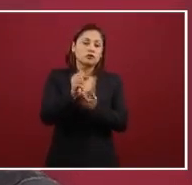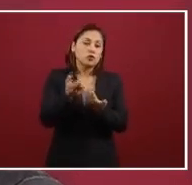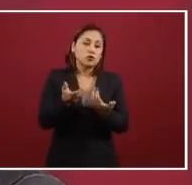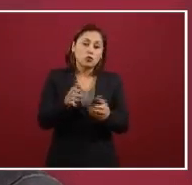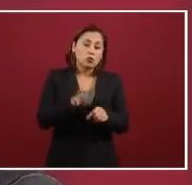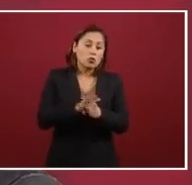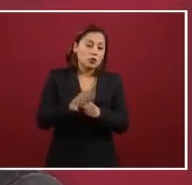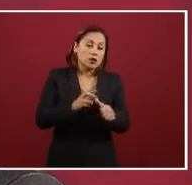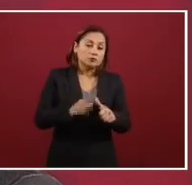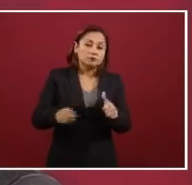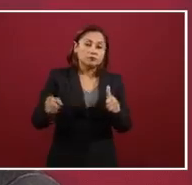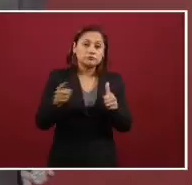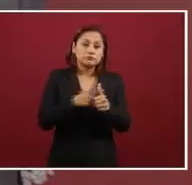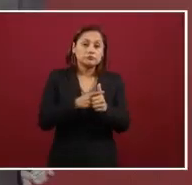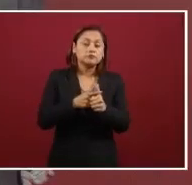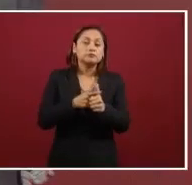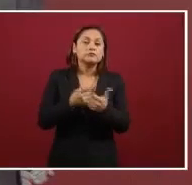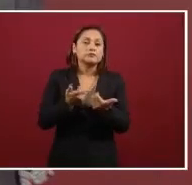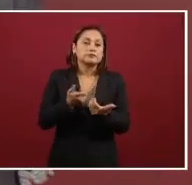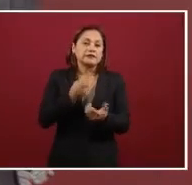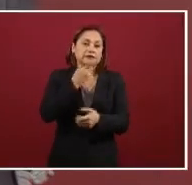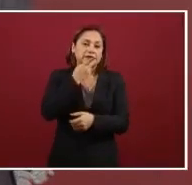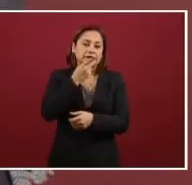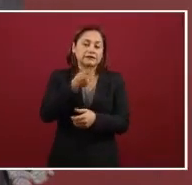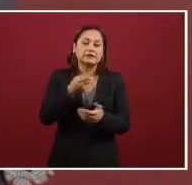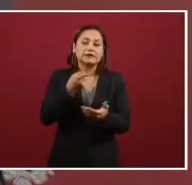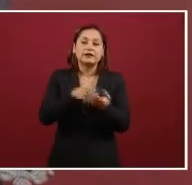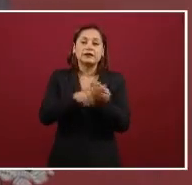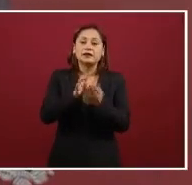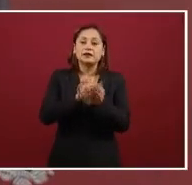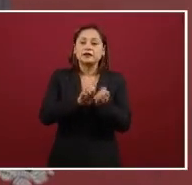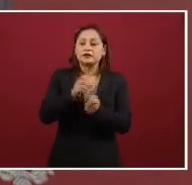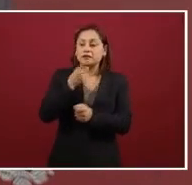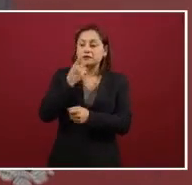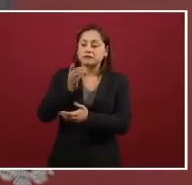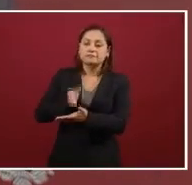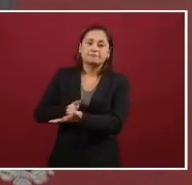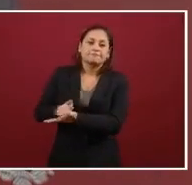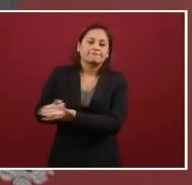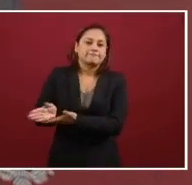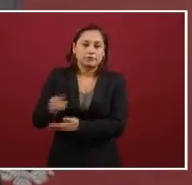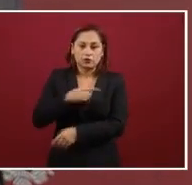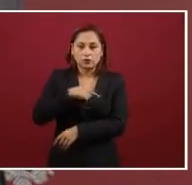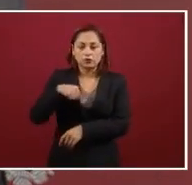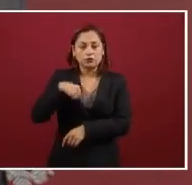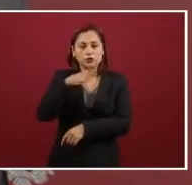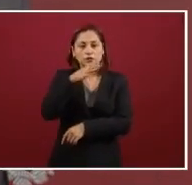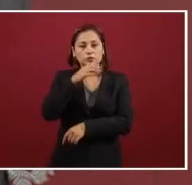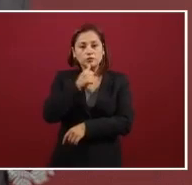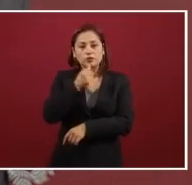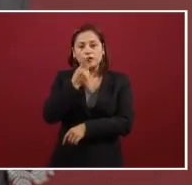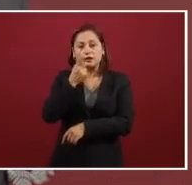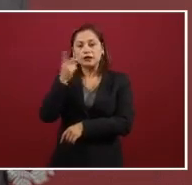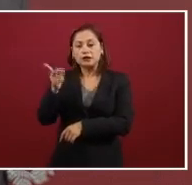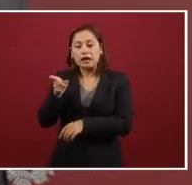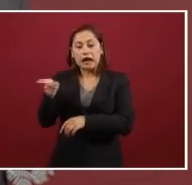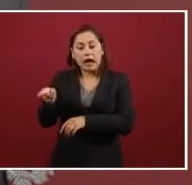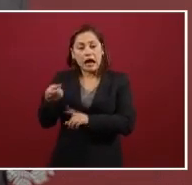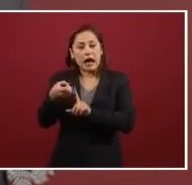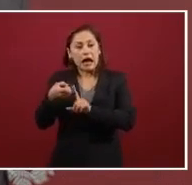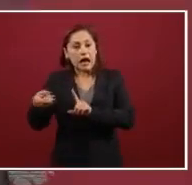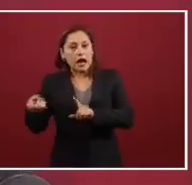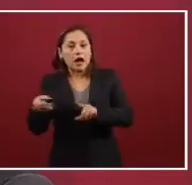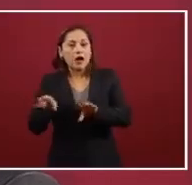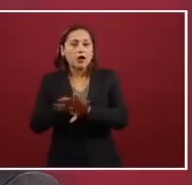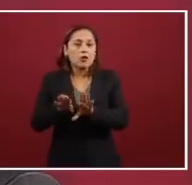intervención. Nosotros no le vamos a decir ni a El Salvador, ni a Honduras, ni a Guatemala cómo se deben de organizar, o cómo debe ser